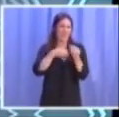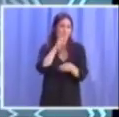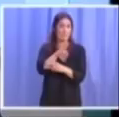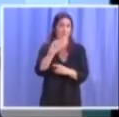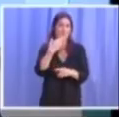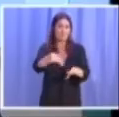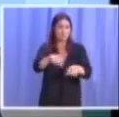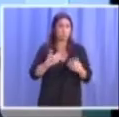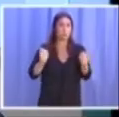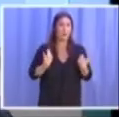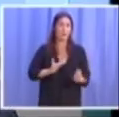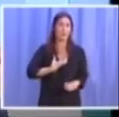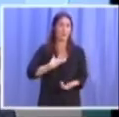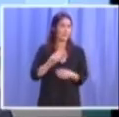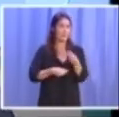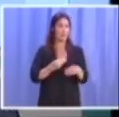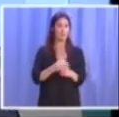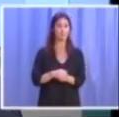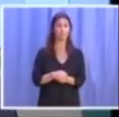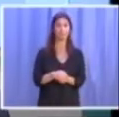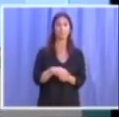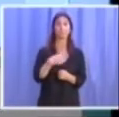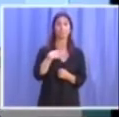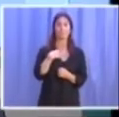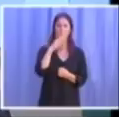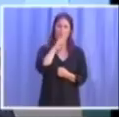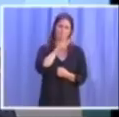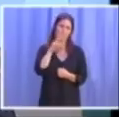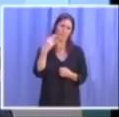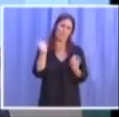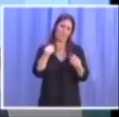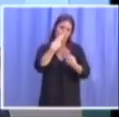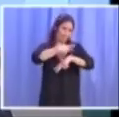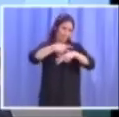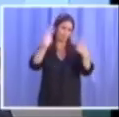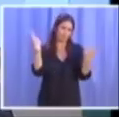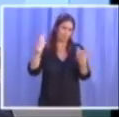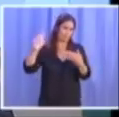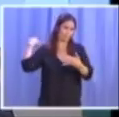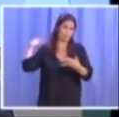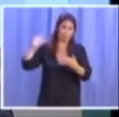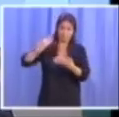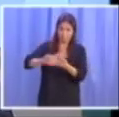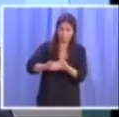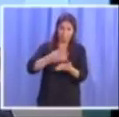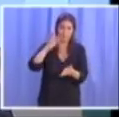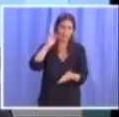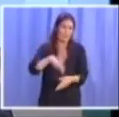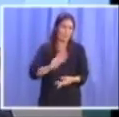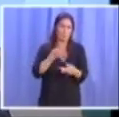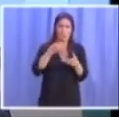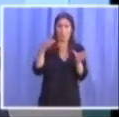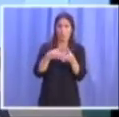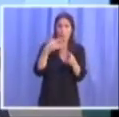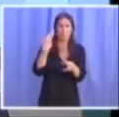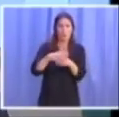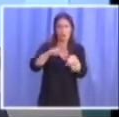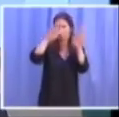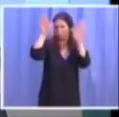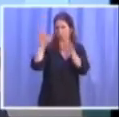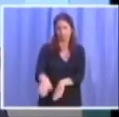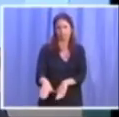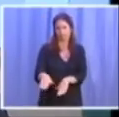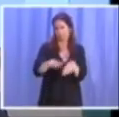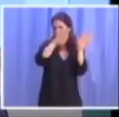si recupera la alcaldía? El PP ha demostrado claramente a lo largo del último año que es el partido que apuesta firmemente